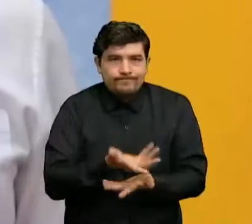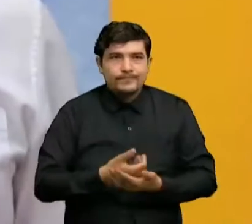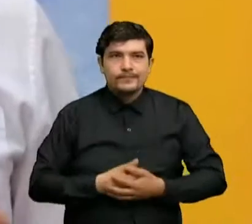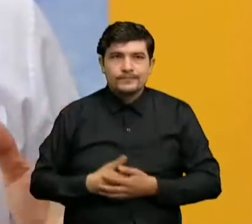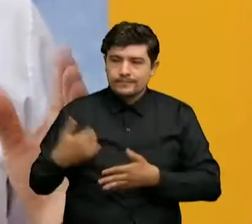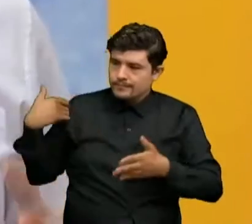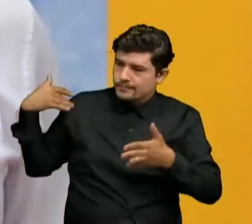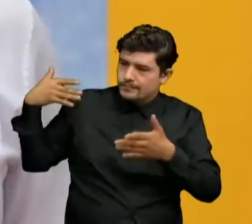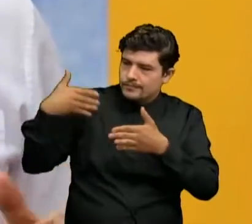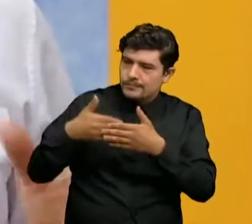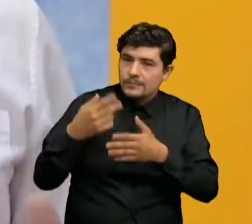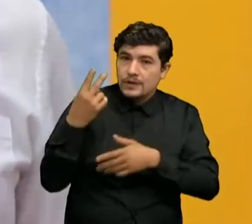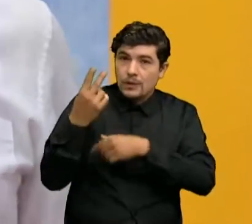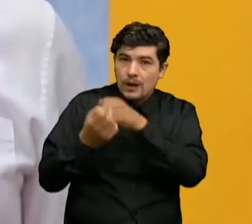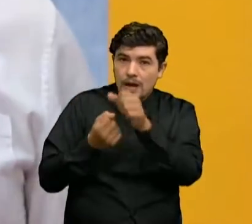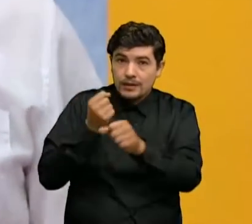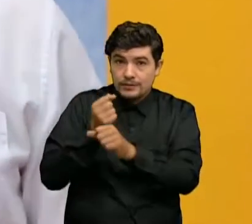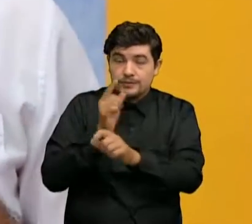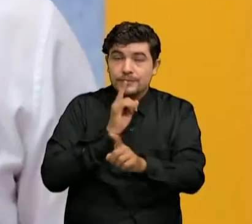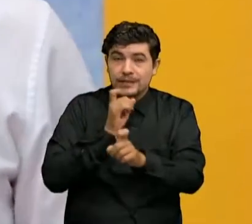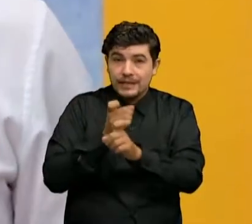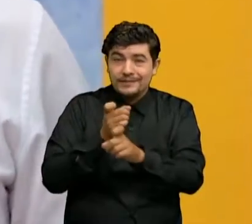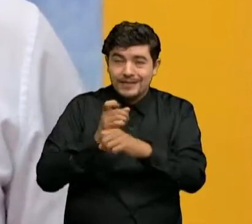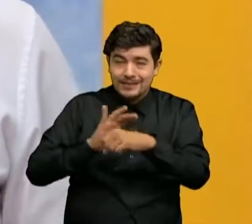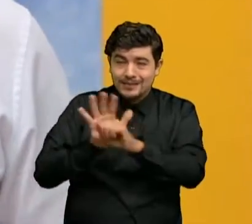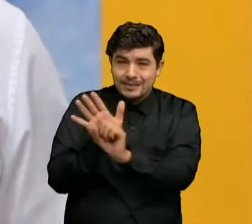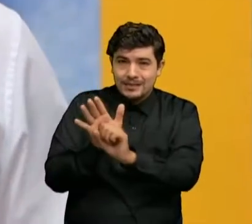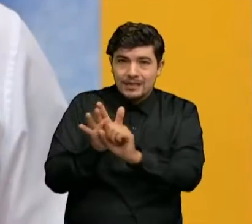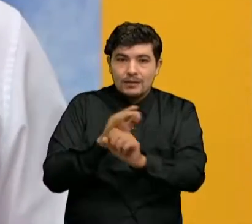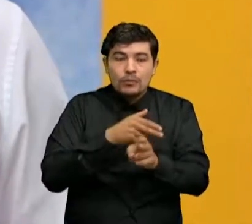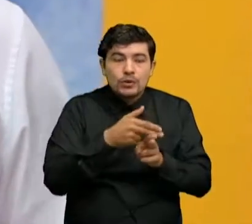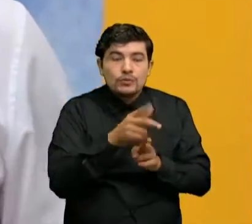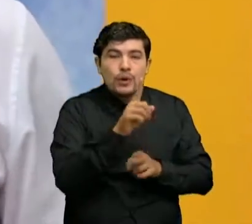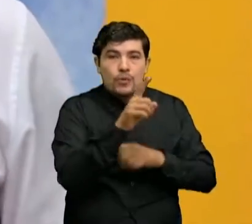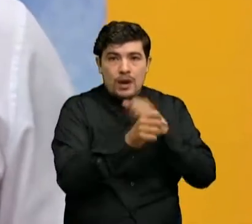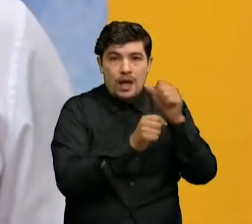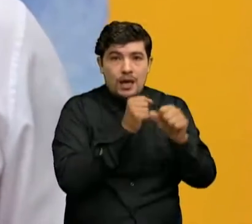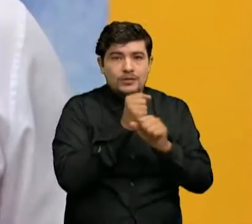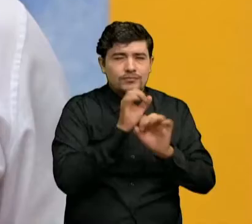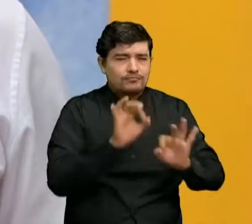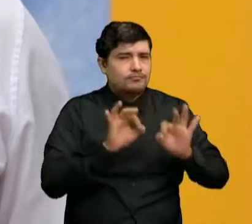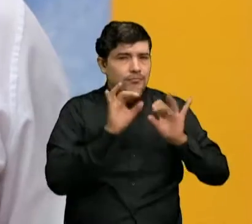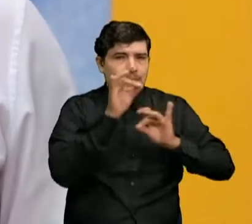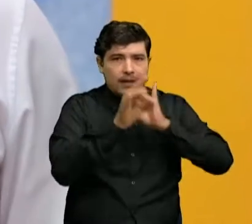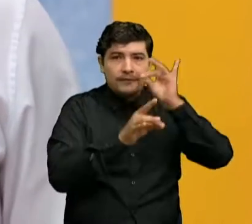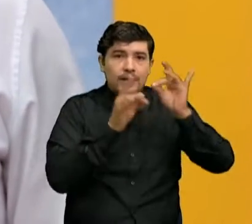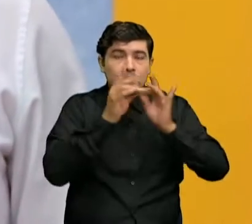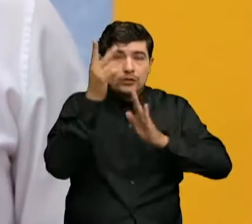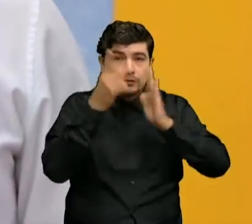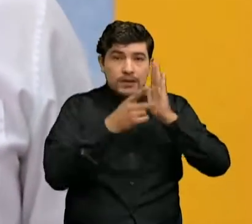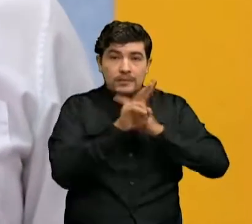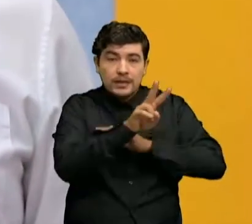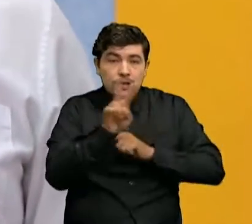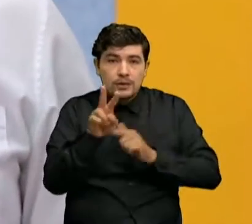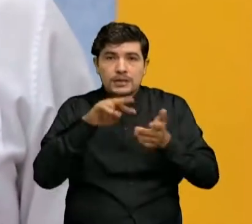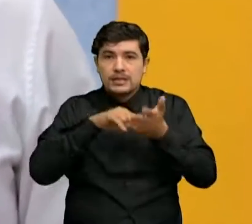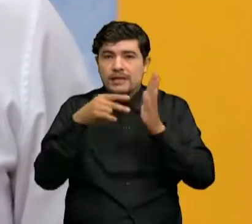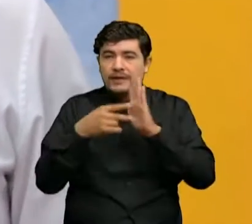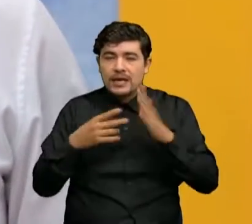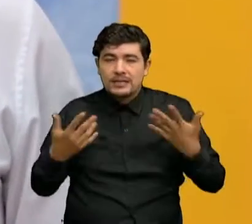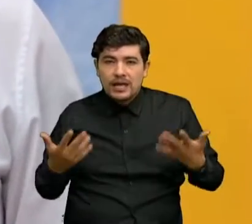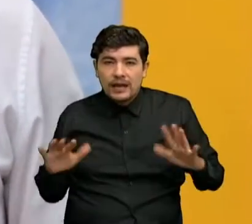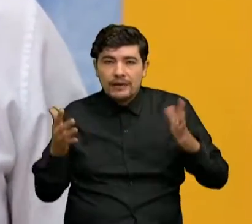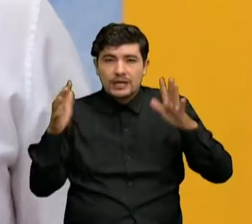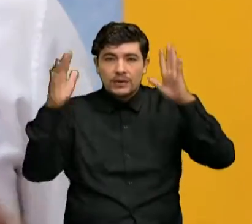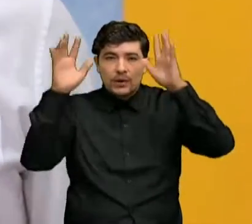2 años difíciles de pandemia, vamos a tener un año espectacular. El 2022 será de la celebración, y